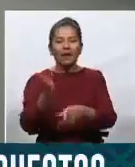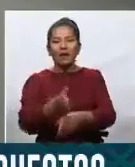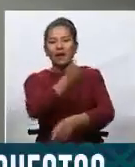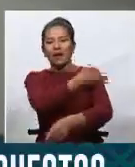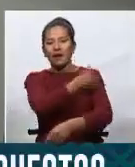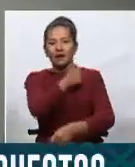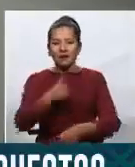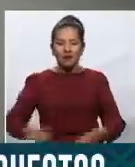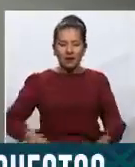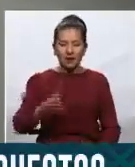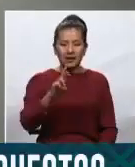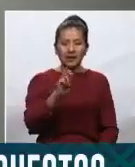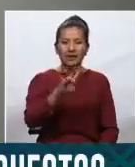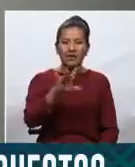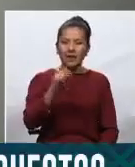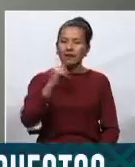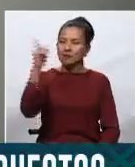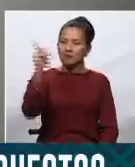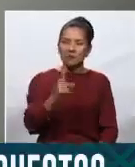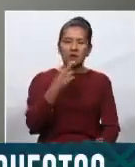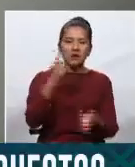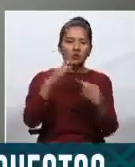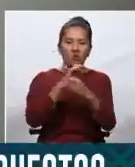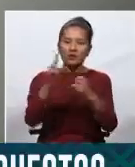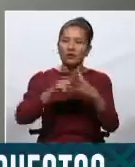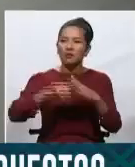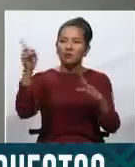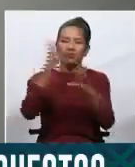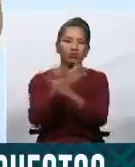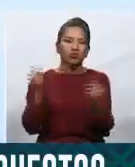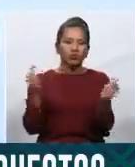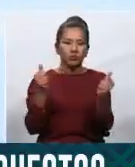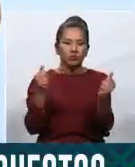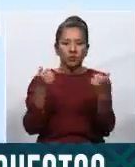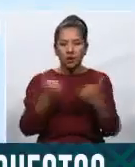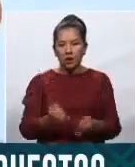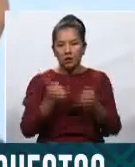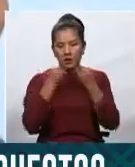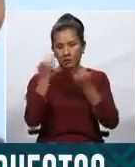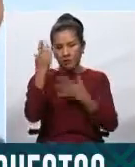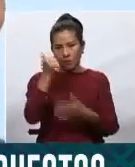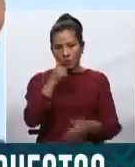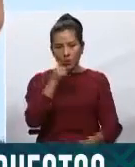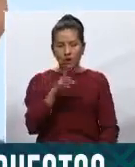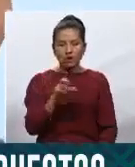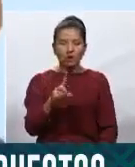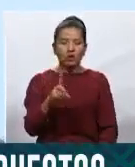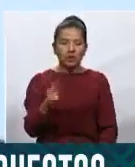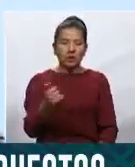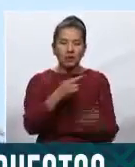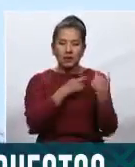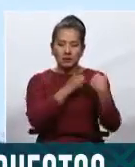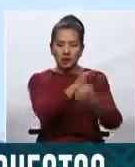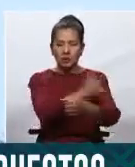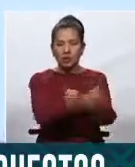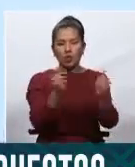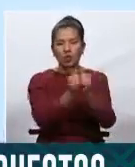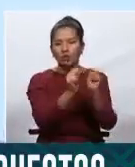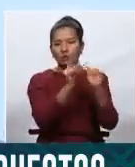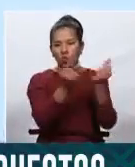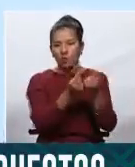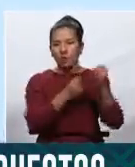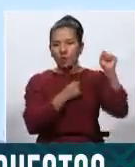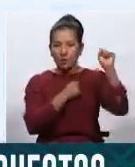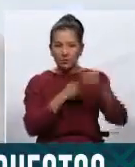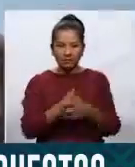es prófugo de la justicia. Así lo hizo conocer la concejal del Movimiento al Socialismo, Roxana Pérez del Castillo. También debemos